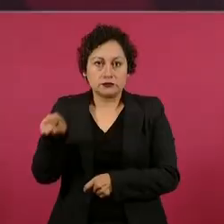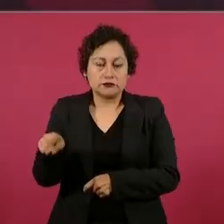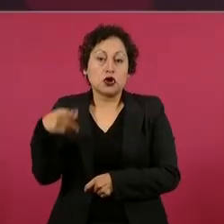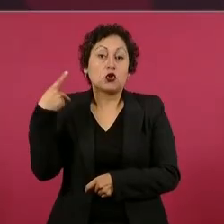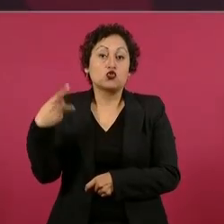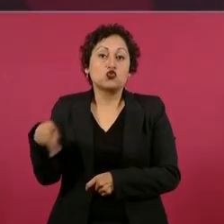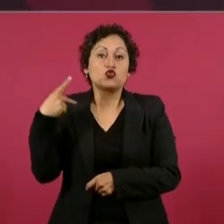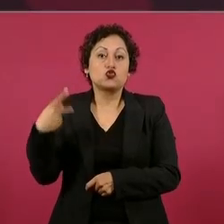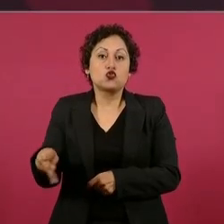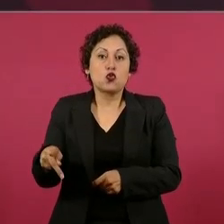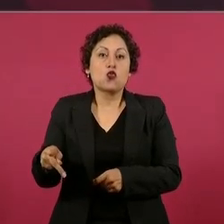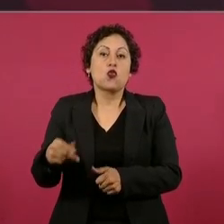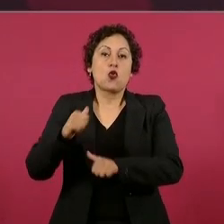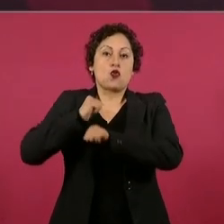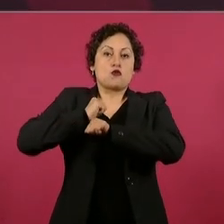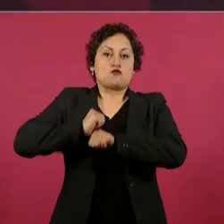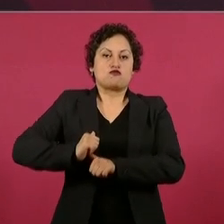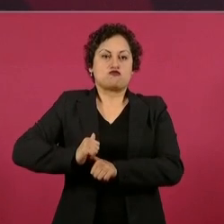en trenes